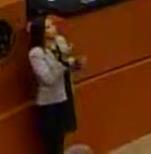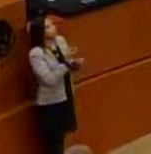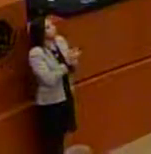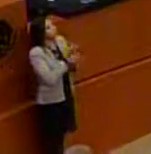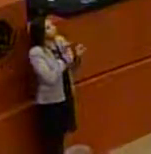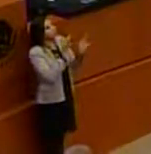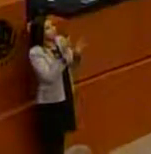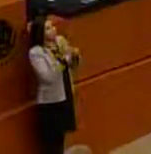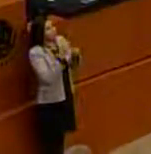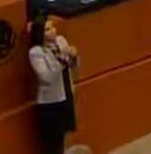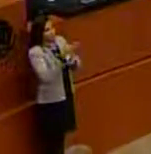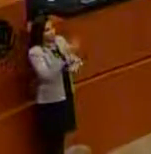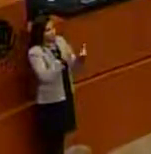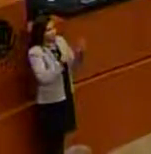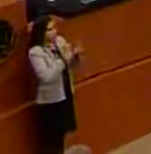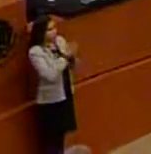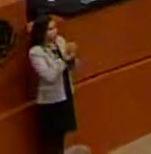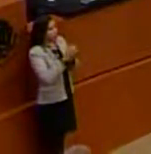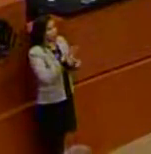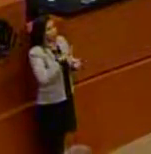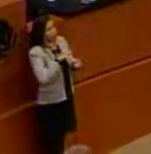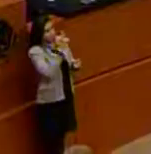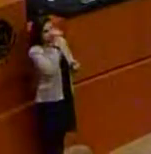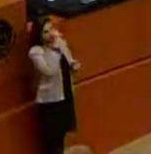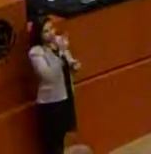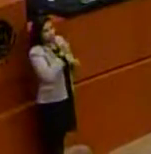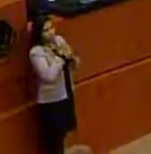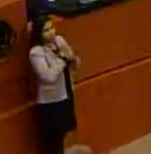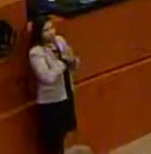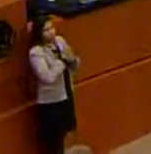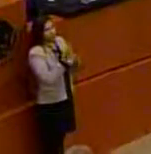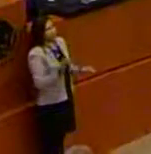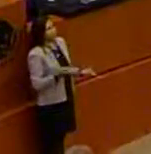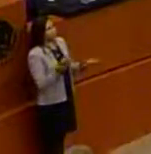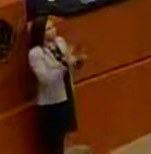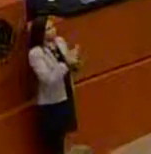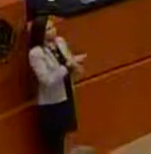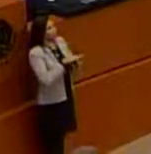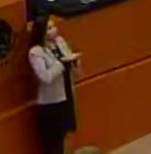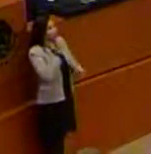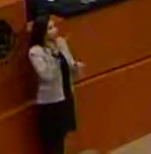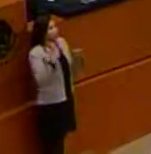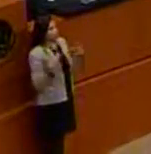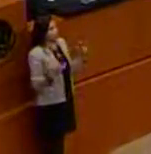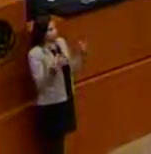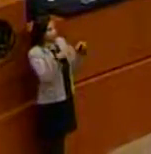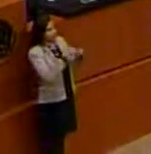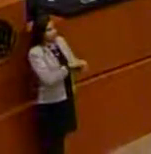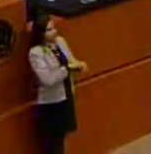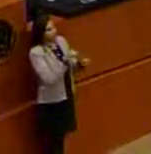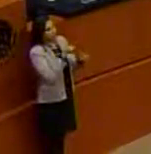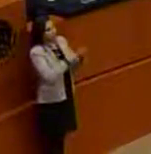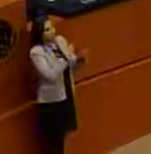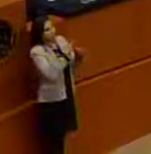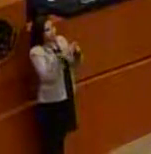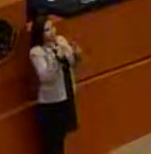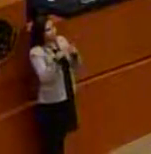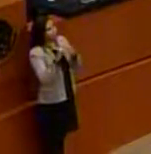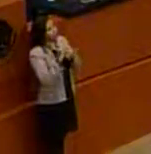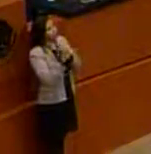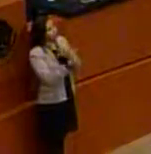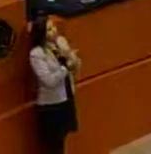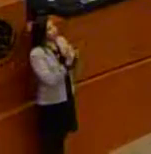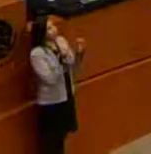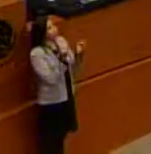hecho que la distribución del ingreso ha empeorado, o pongámoslo al revés, que hay una mayor concentración dentro de los